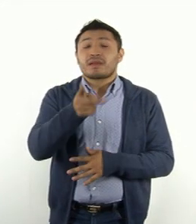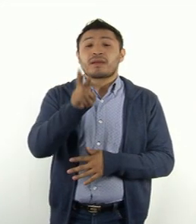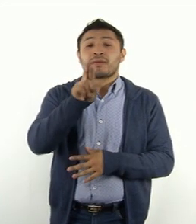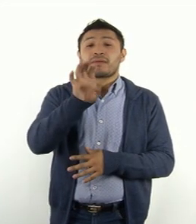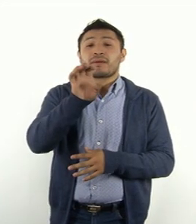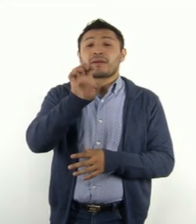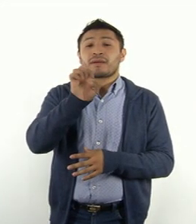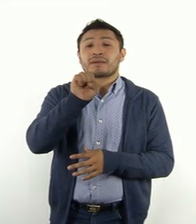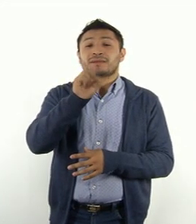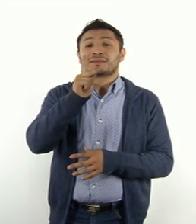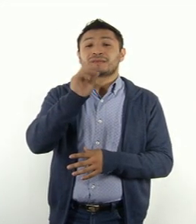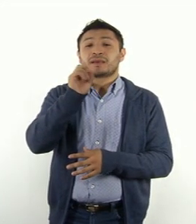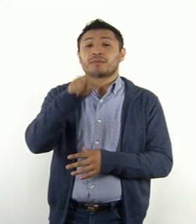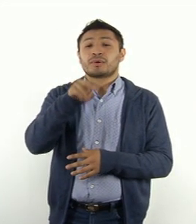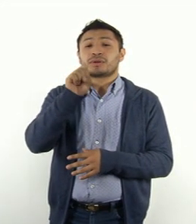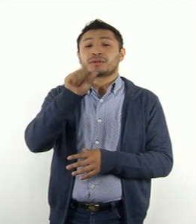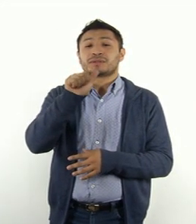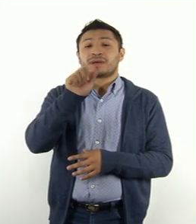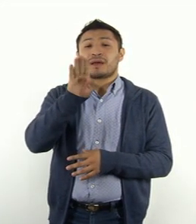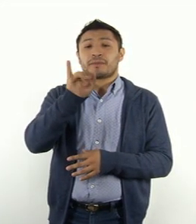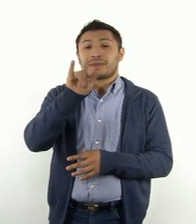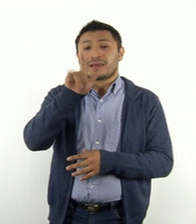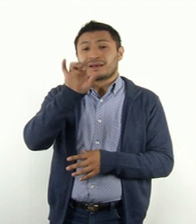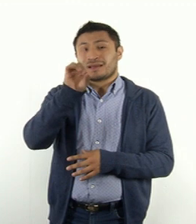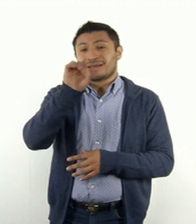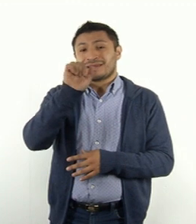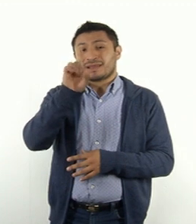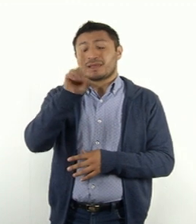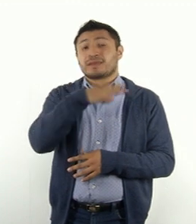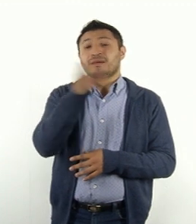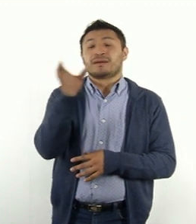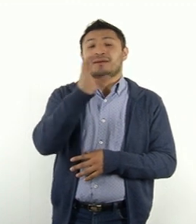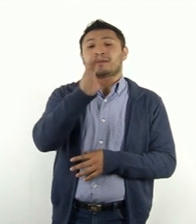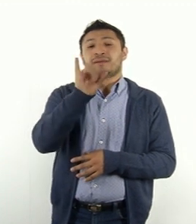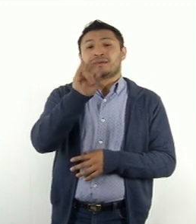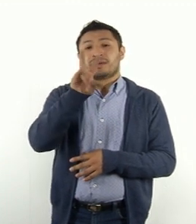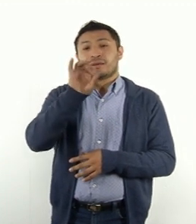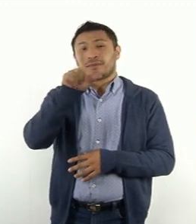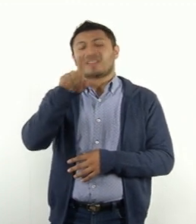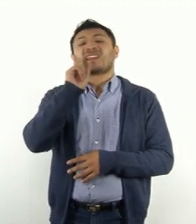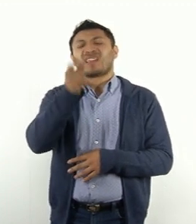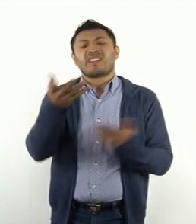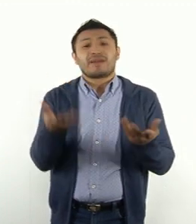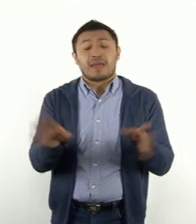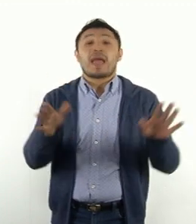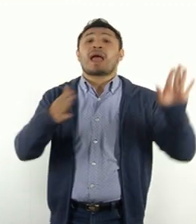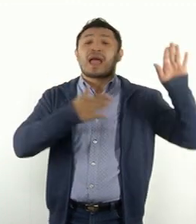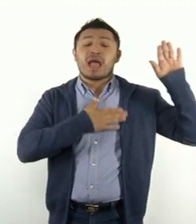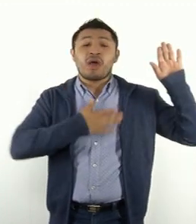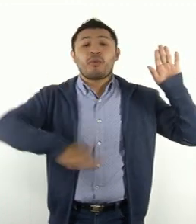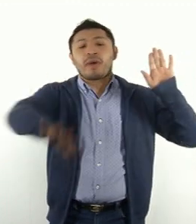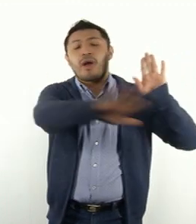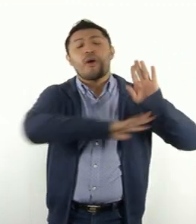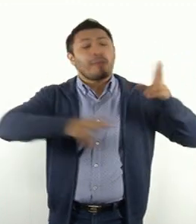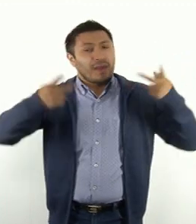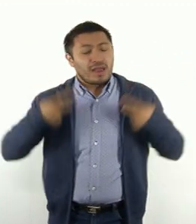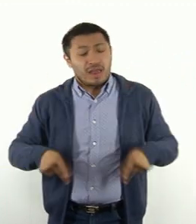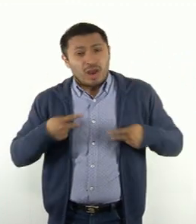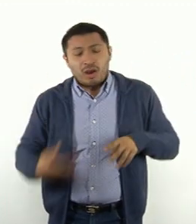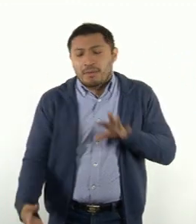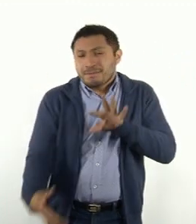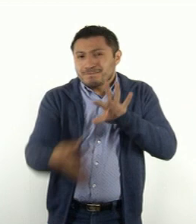civil. ¿Tienen idea a qué se refiere? En efecto, al compromiso social que tienen las